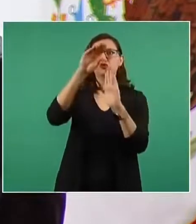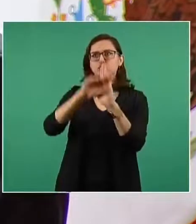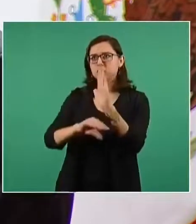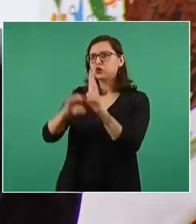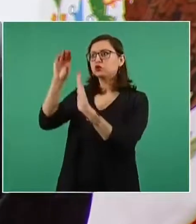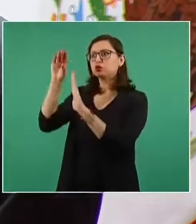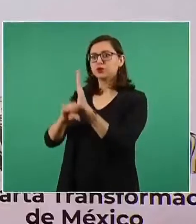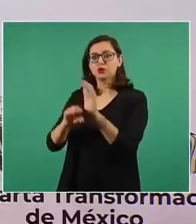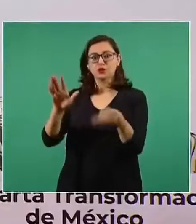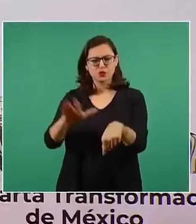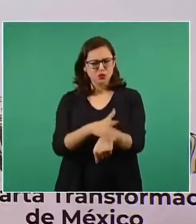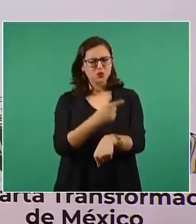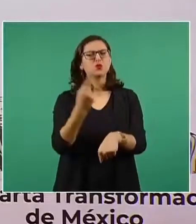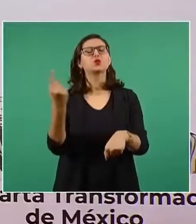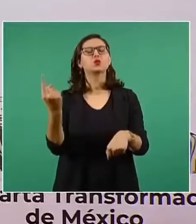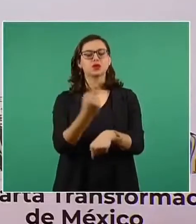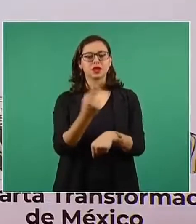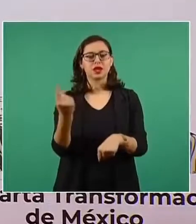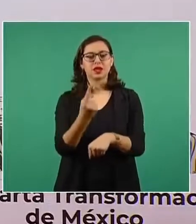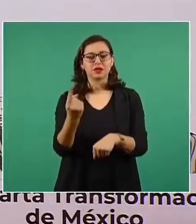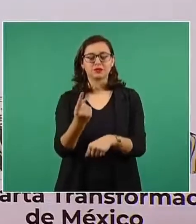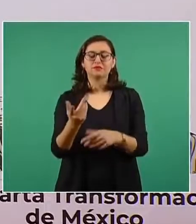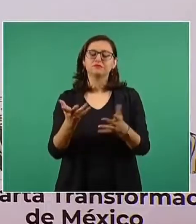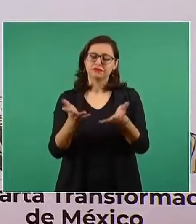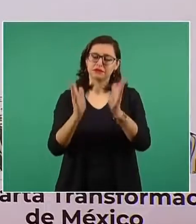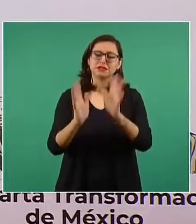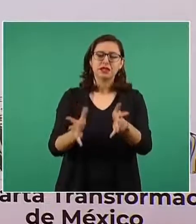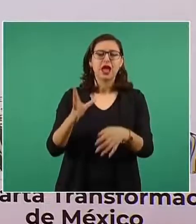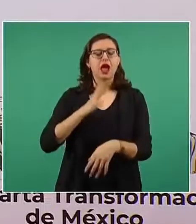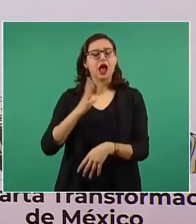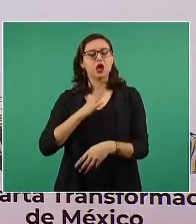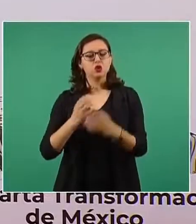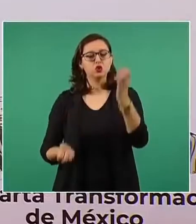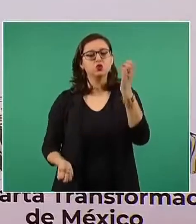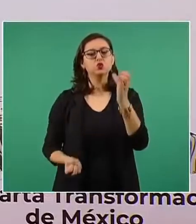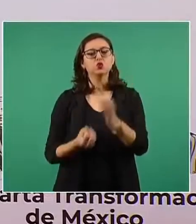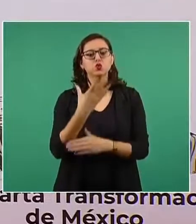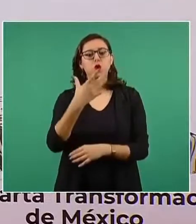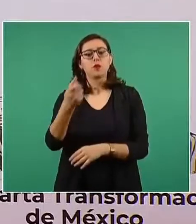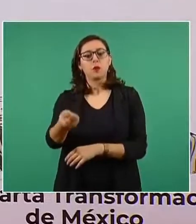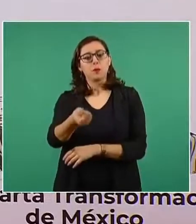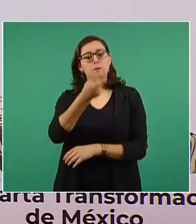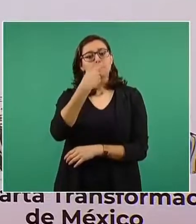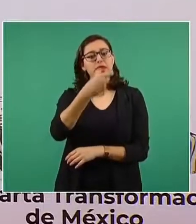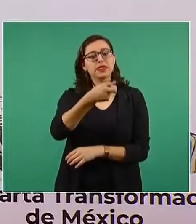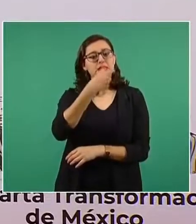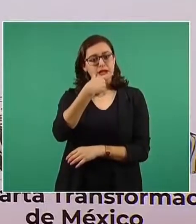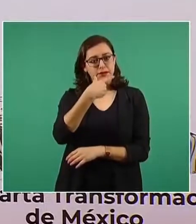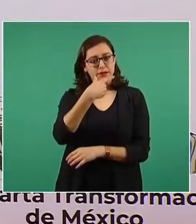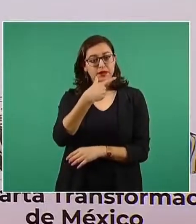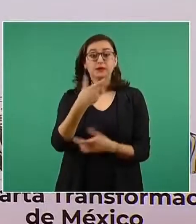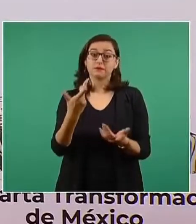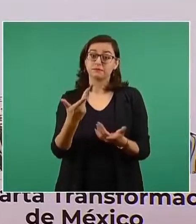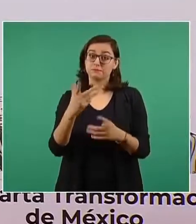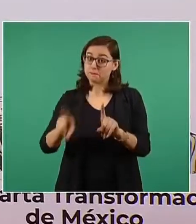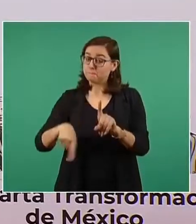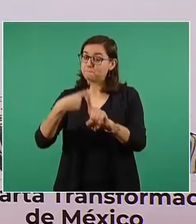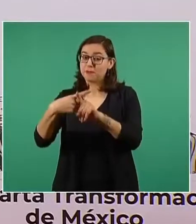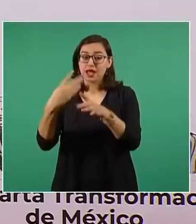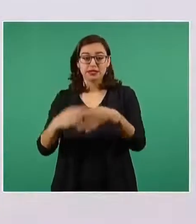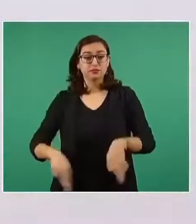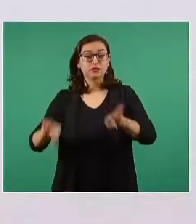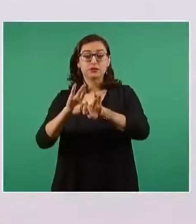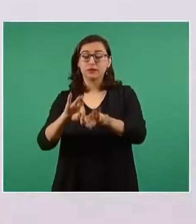fuertes, muy fuertes. Pero que iba a intentar dar un vuelco